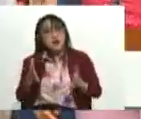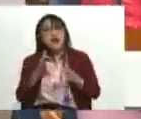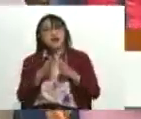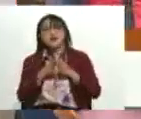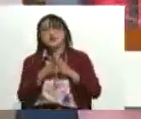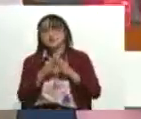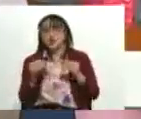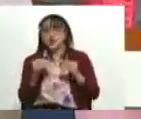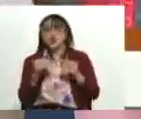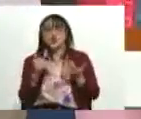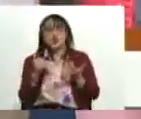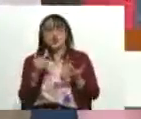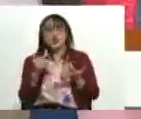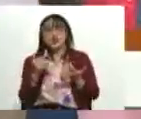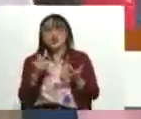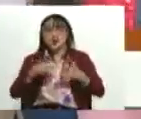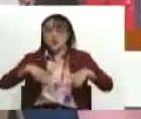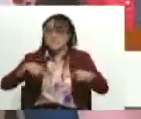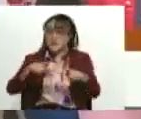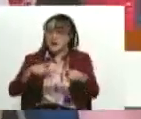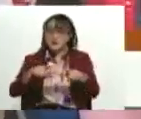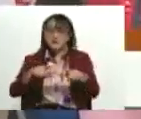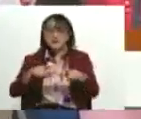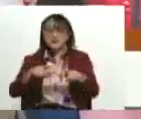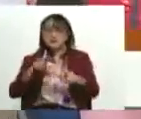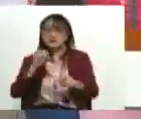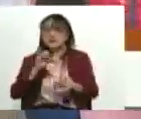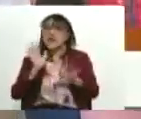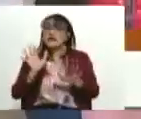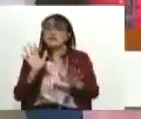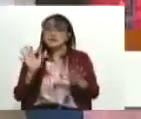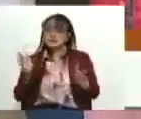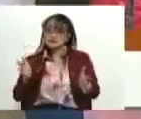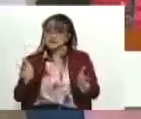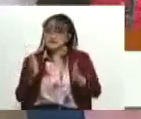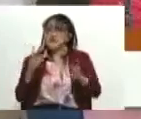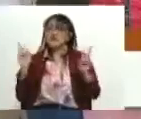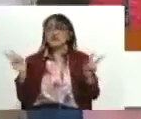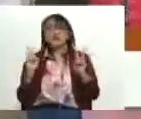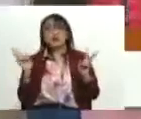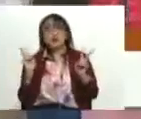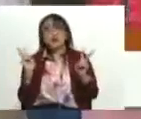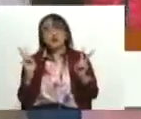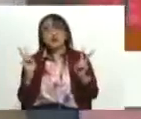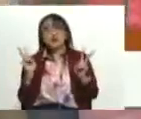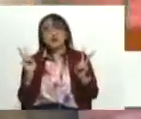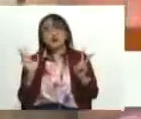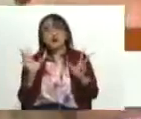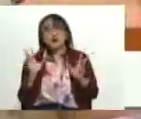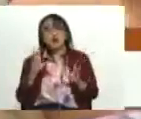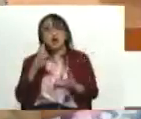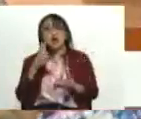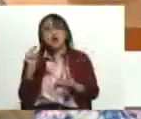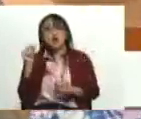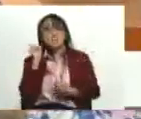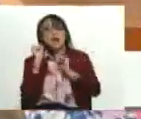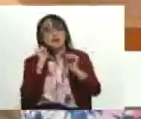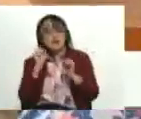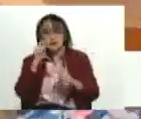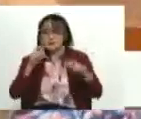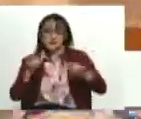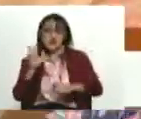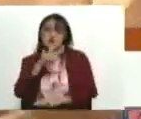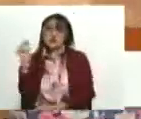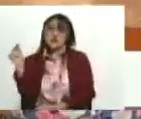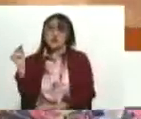los terrenos que tengamos que ganarle. Así se logran las victorias. No eliminando adversarios.